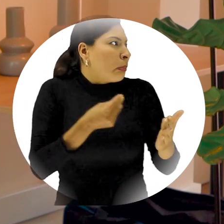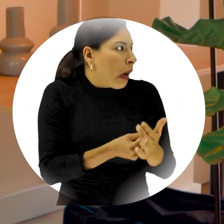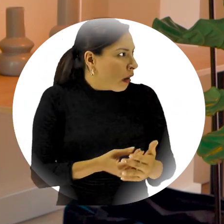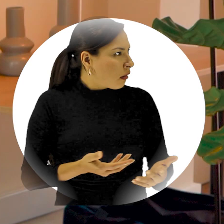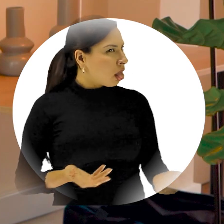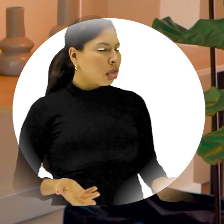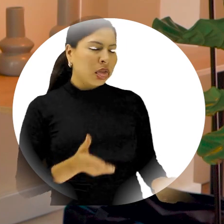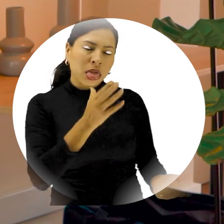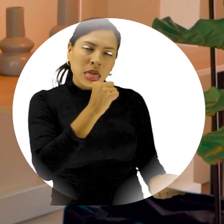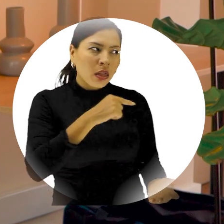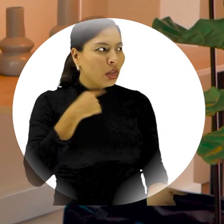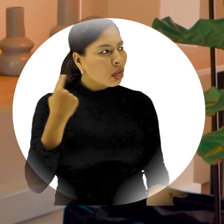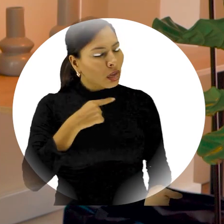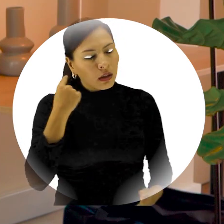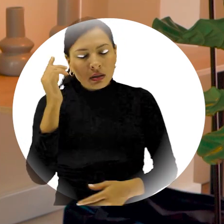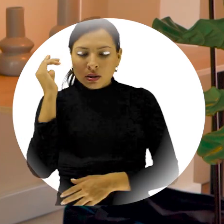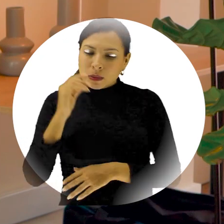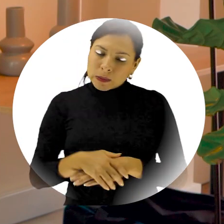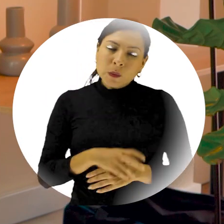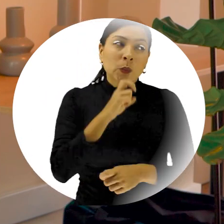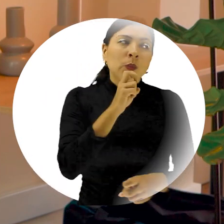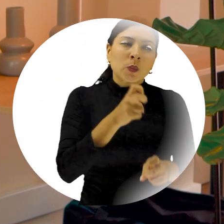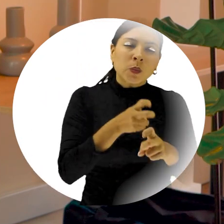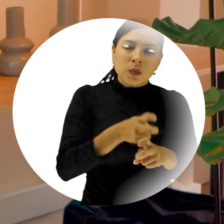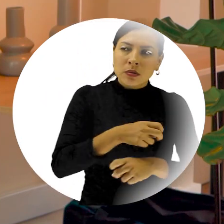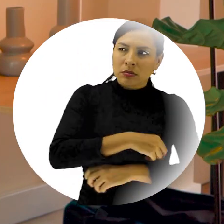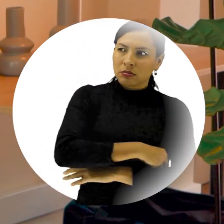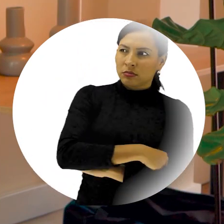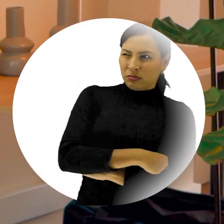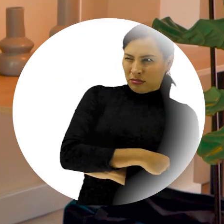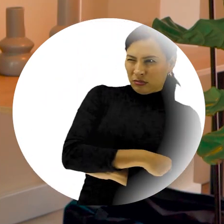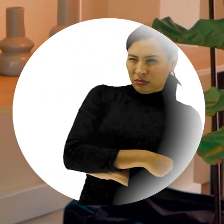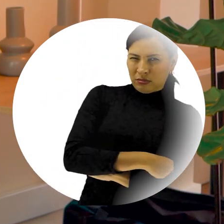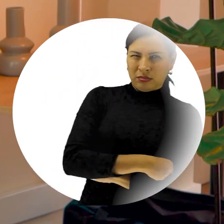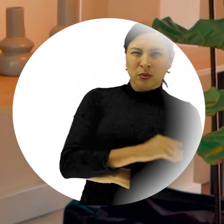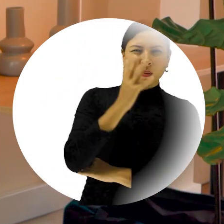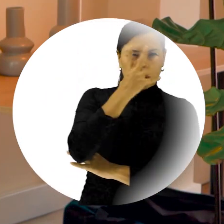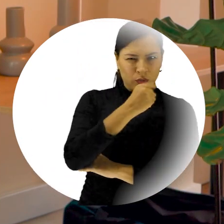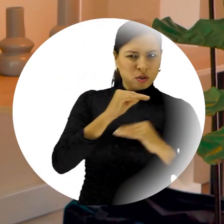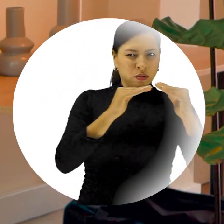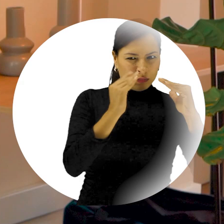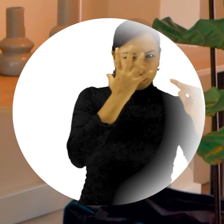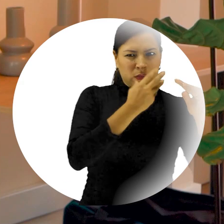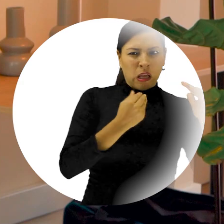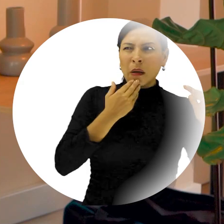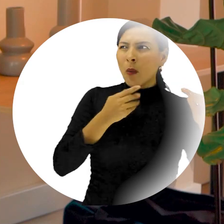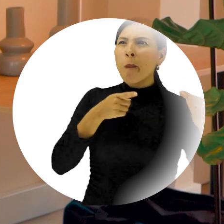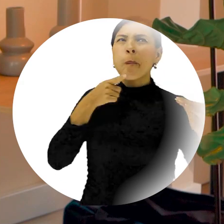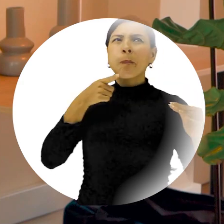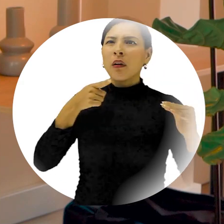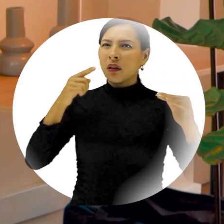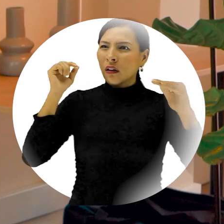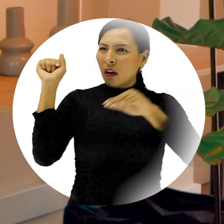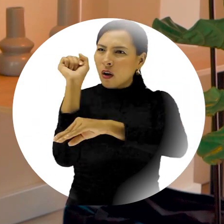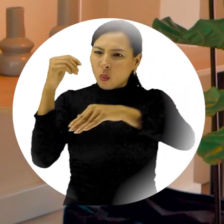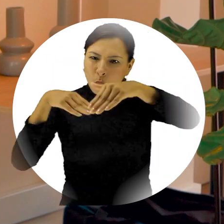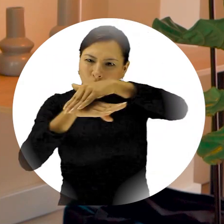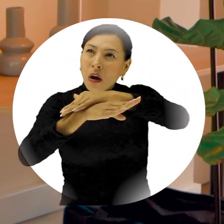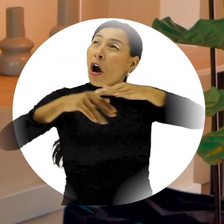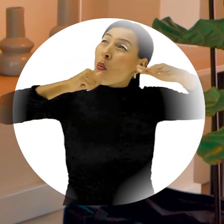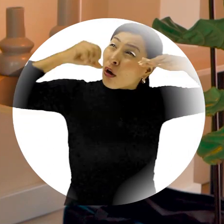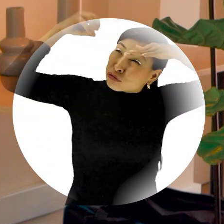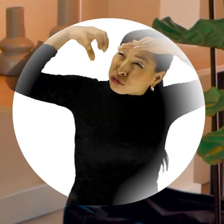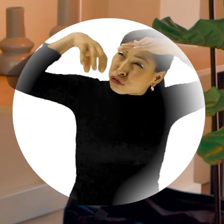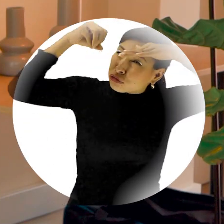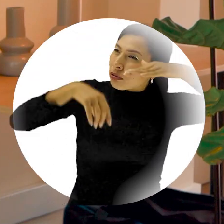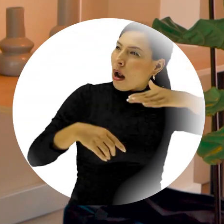bien complicado, y el inmueble era muy lindo y nos daban los números, pero dijimos, donde esta vaina no la puedan arreglar o eso se sigue deteriorando, de pronto nos va a costar